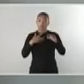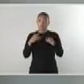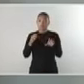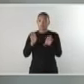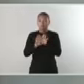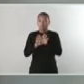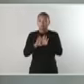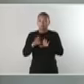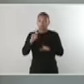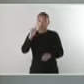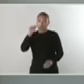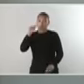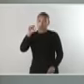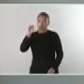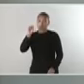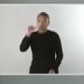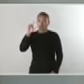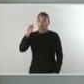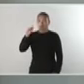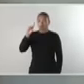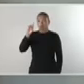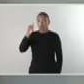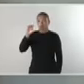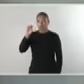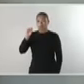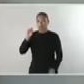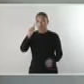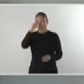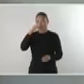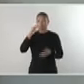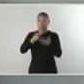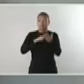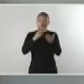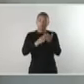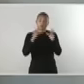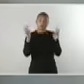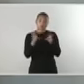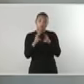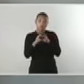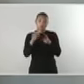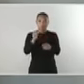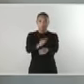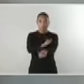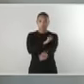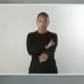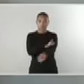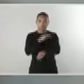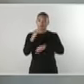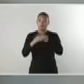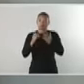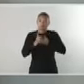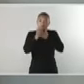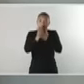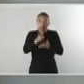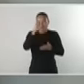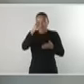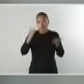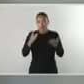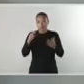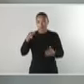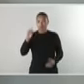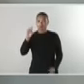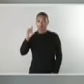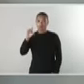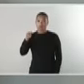y promoveremos plantas armadoras para los puertos de Matamoros Tampico y Altamira todo mi apoyo para que sean modernos